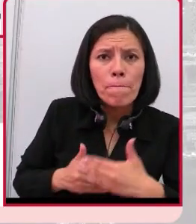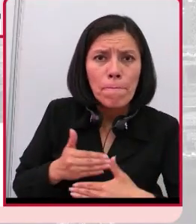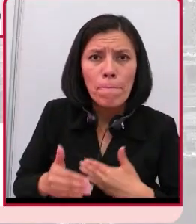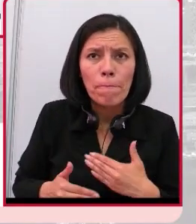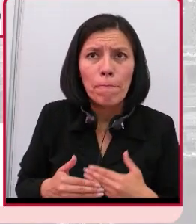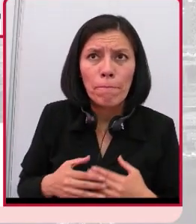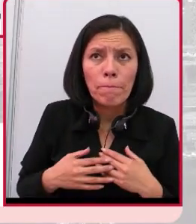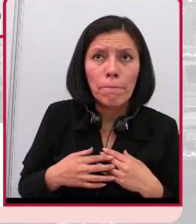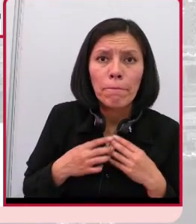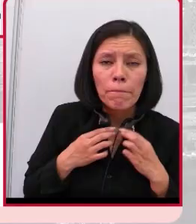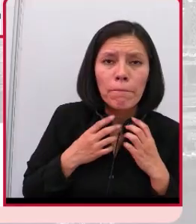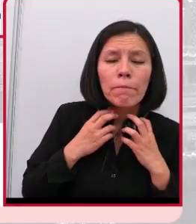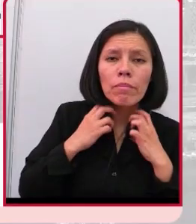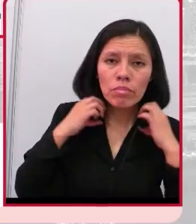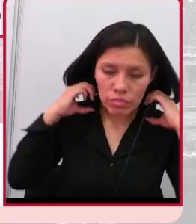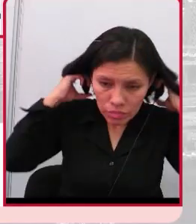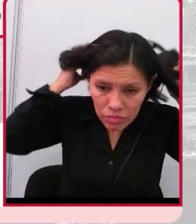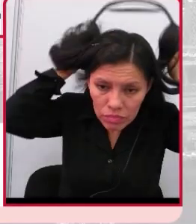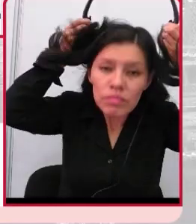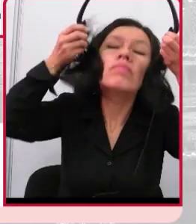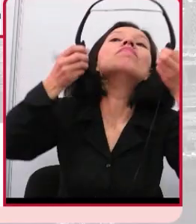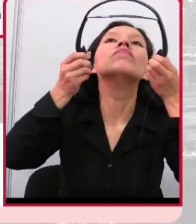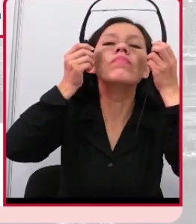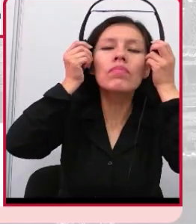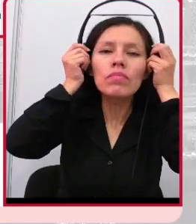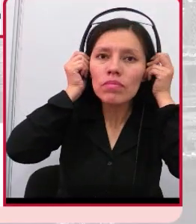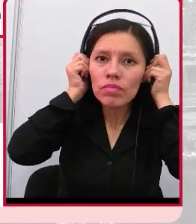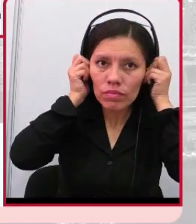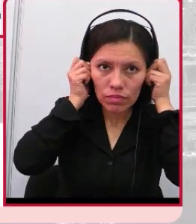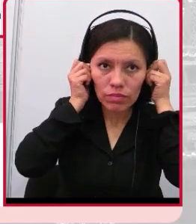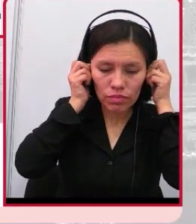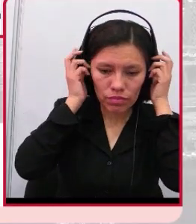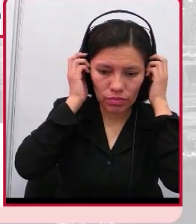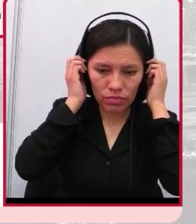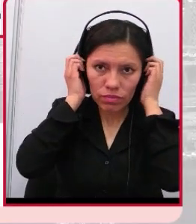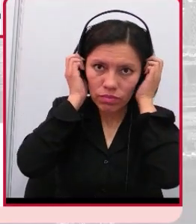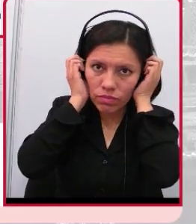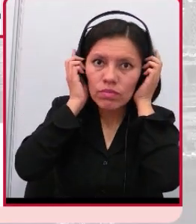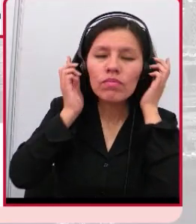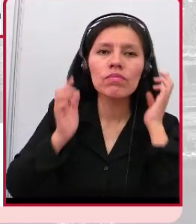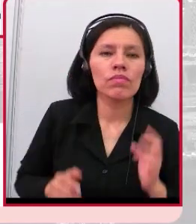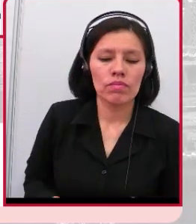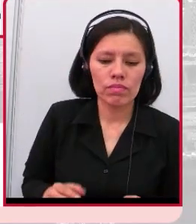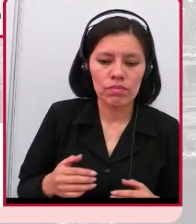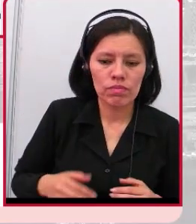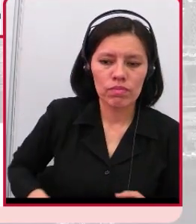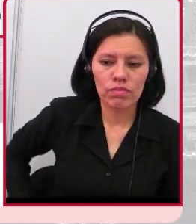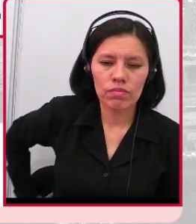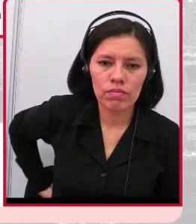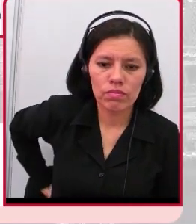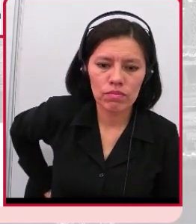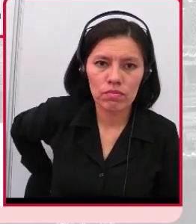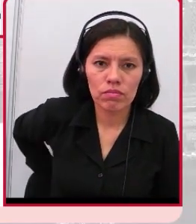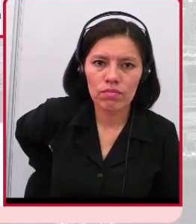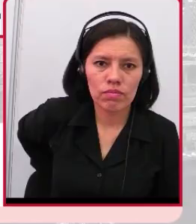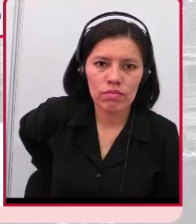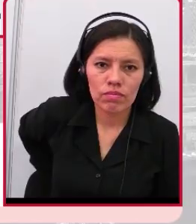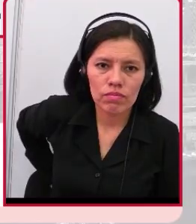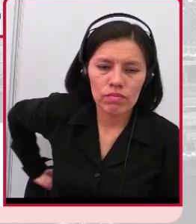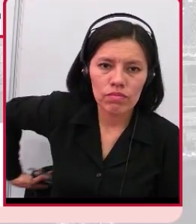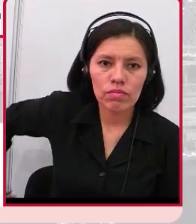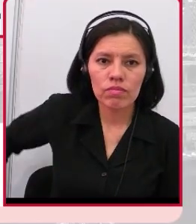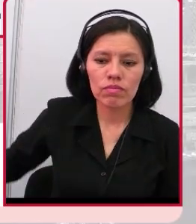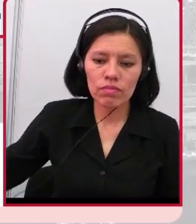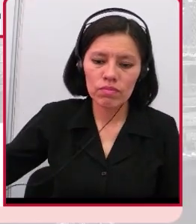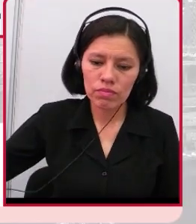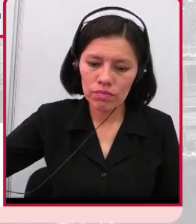que enfocarnos es que se tenía que analizar varios flujos. Por eso la importancia de lo que les comenté hace un momento, del